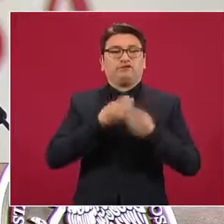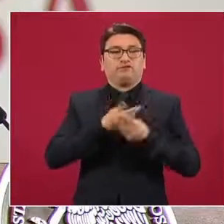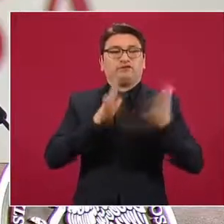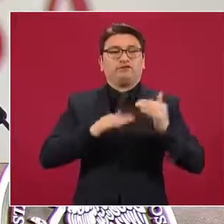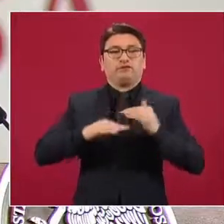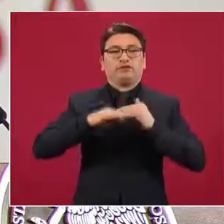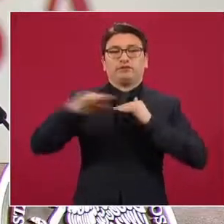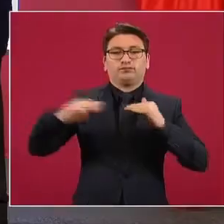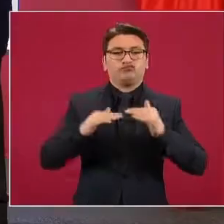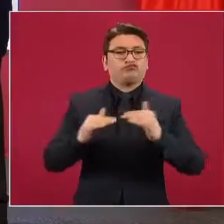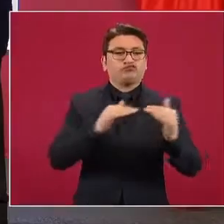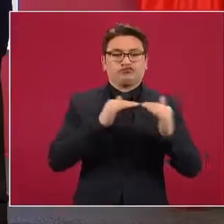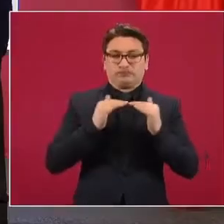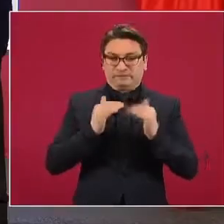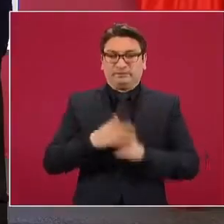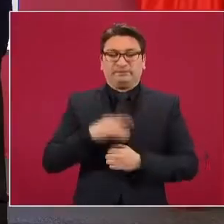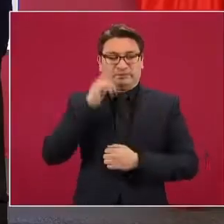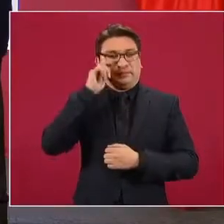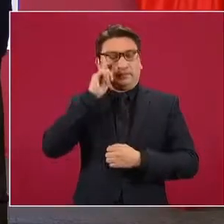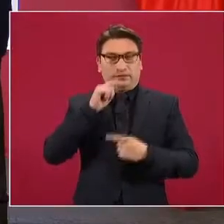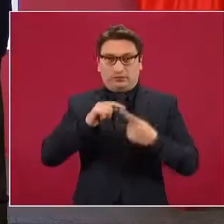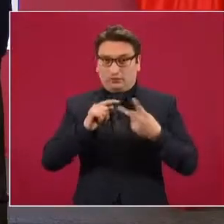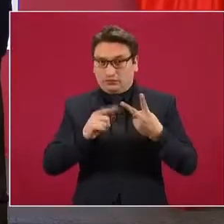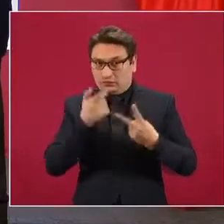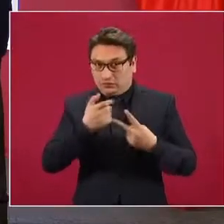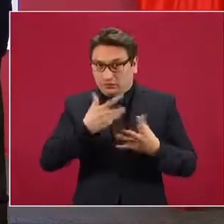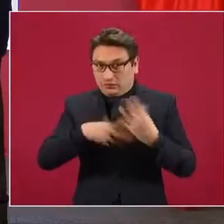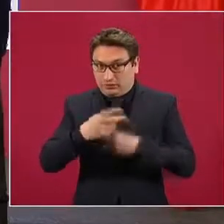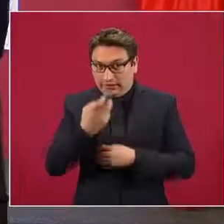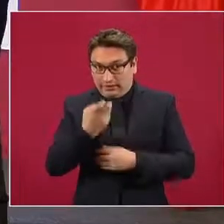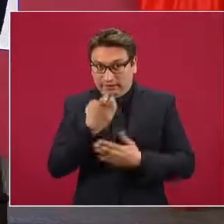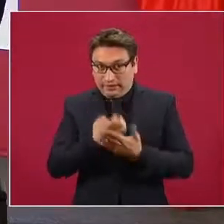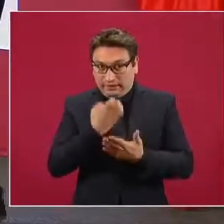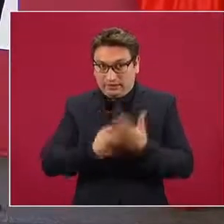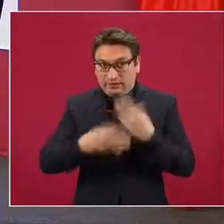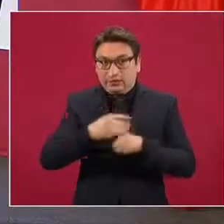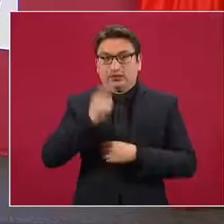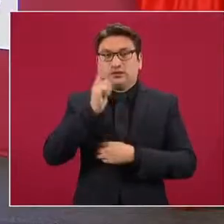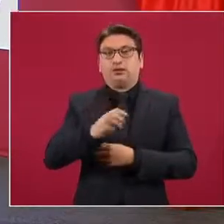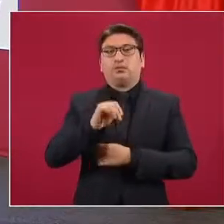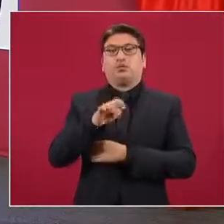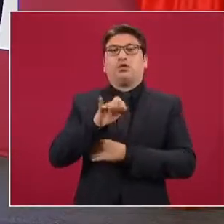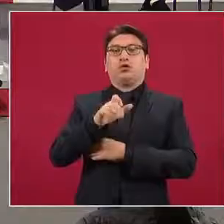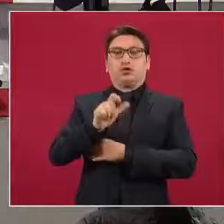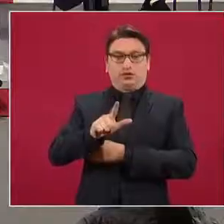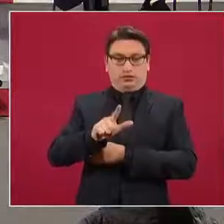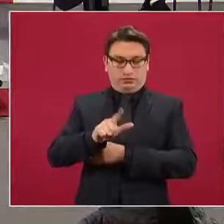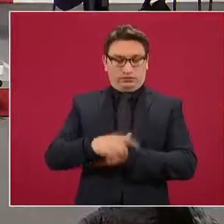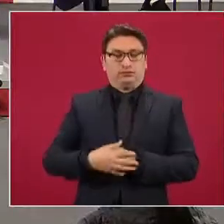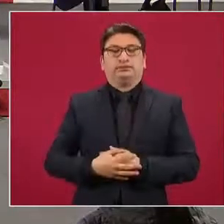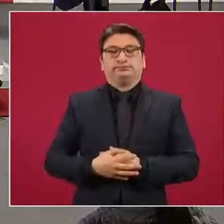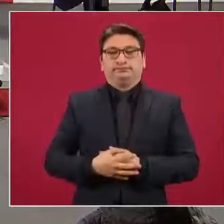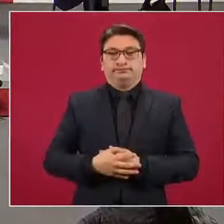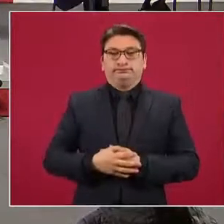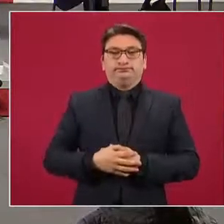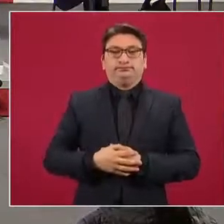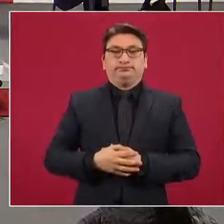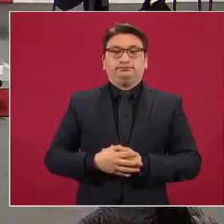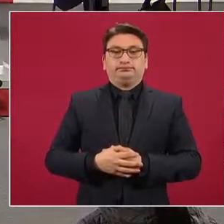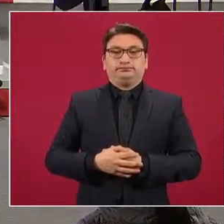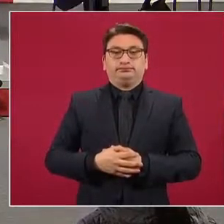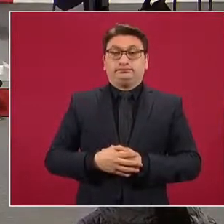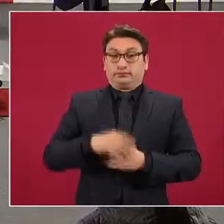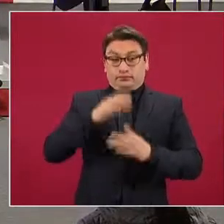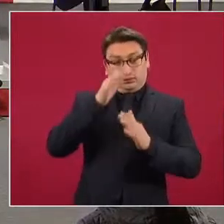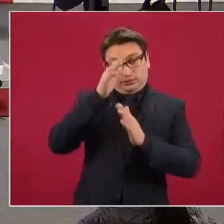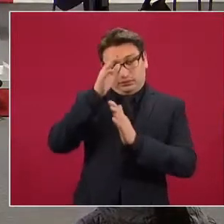Una economía que cumple con estos dos principios es una economía moral. De los acuerdos,